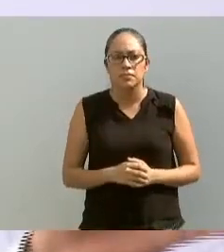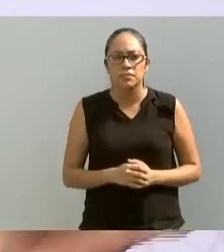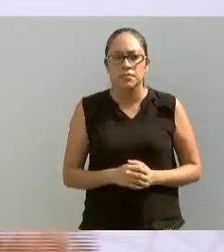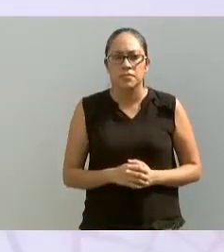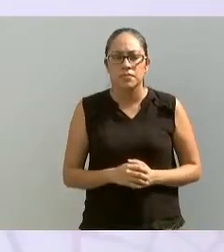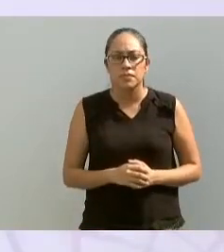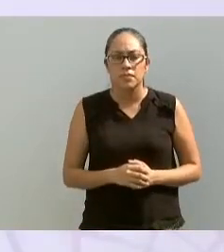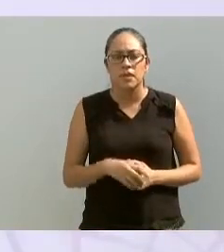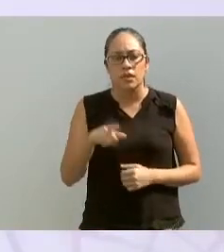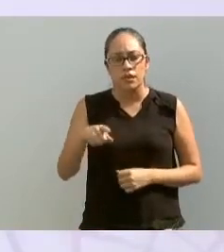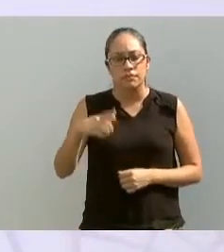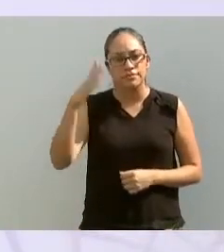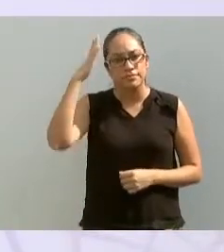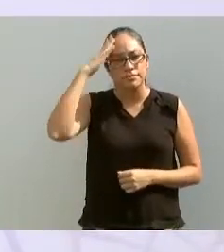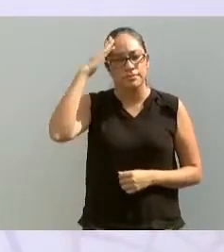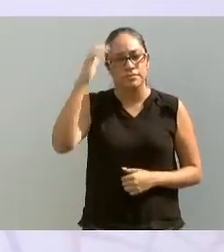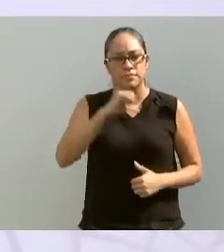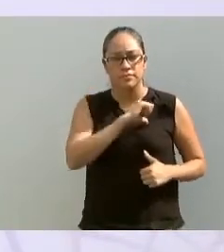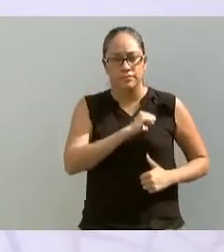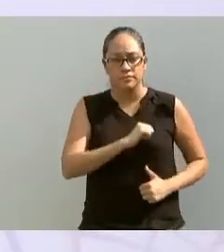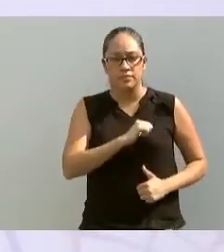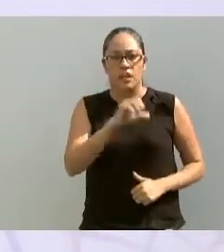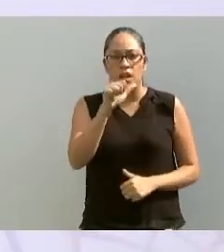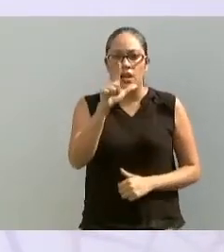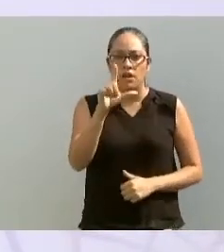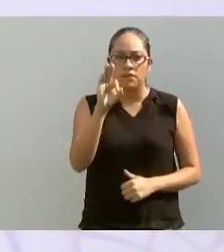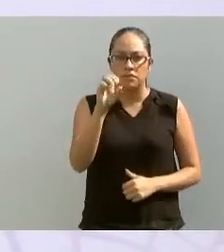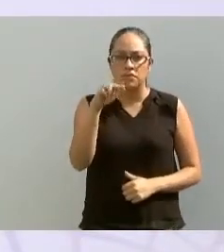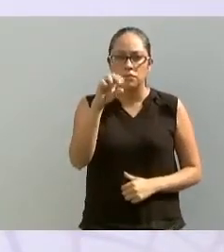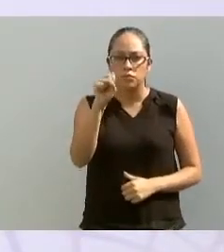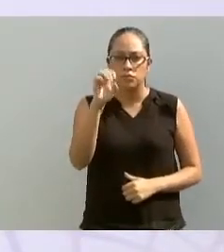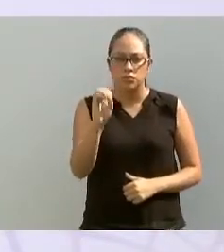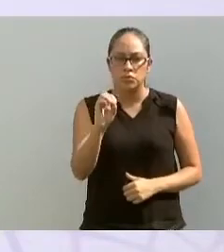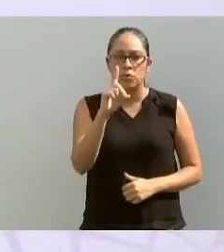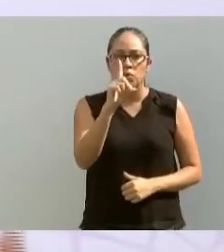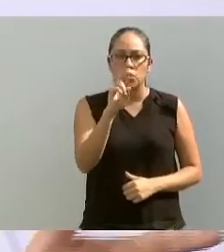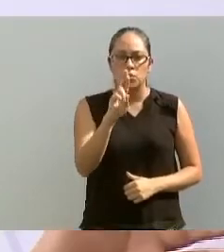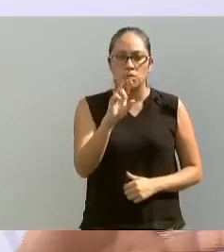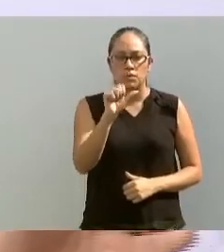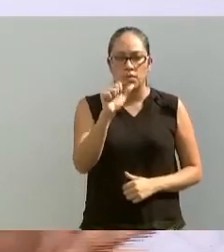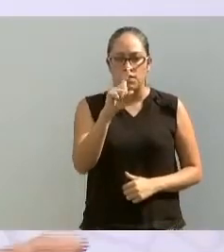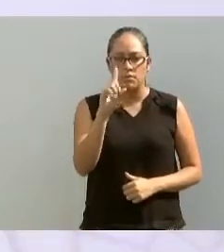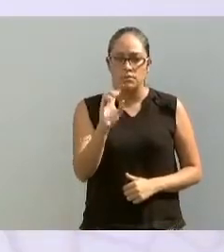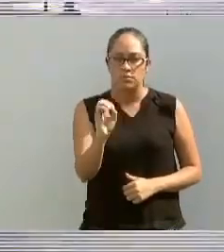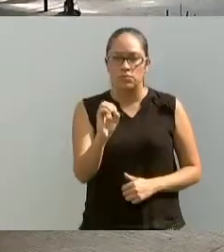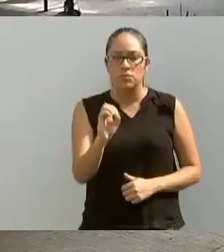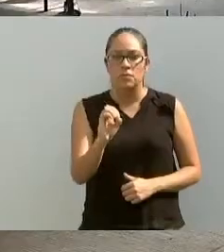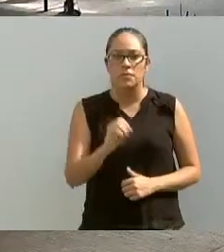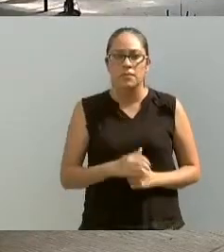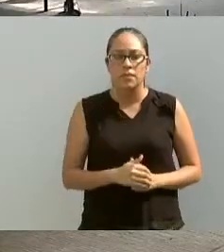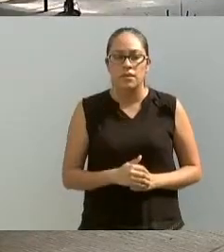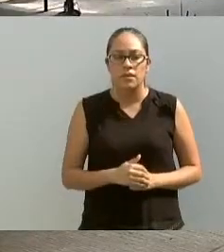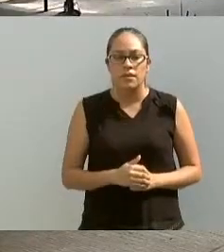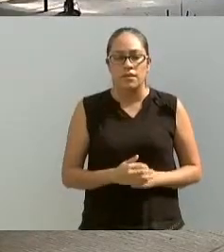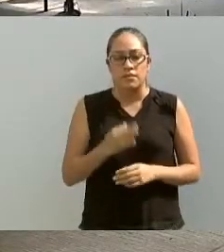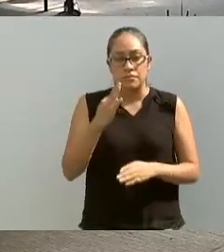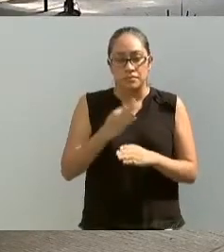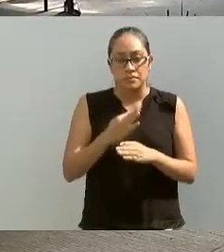que encabeza Alfonso Durazo, que ya va a dejar